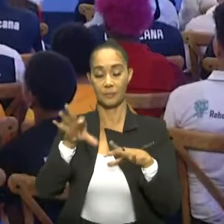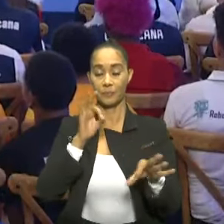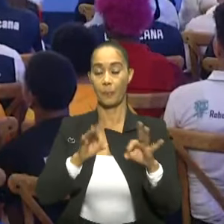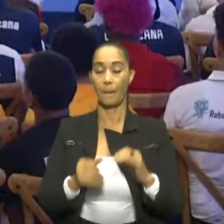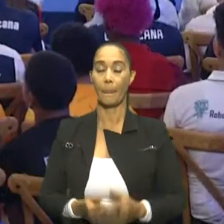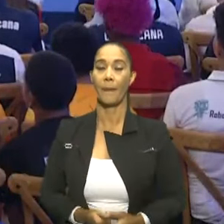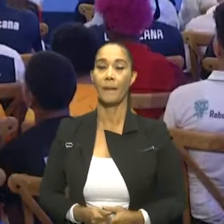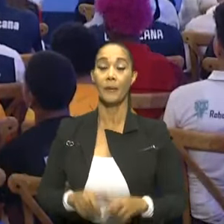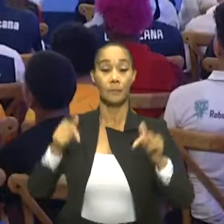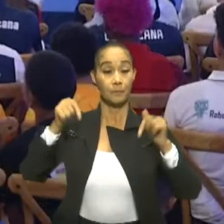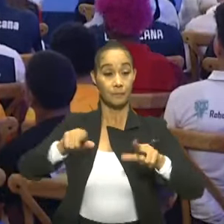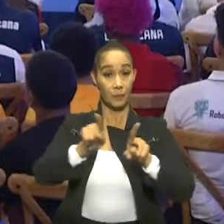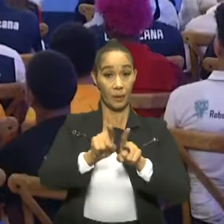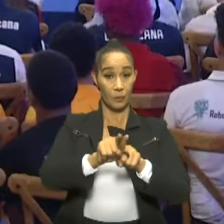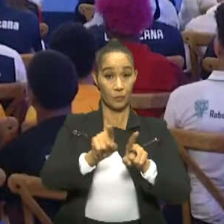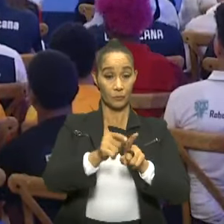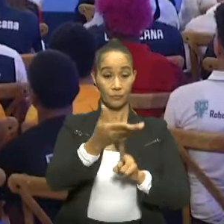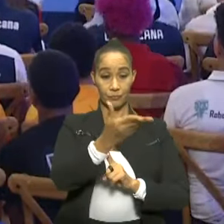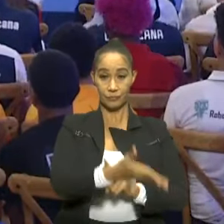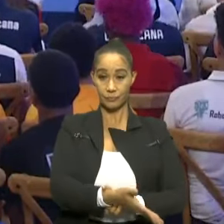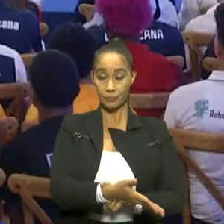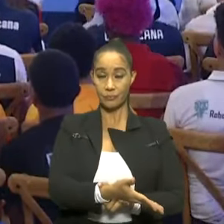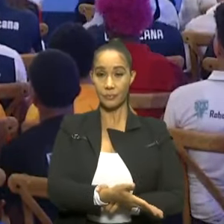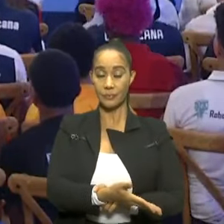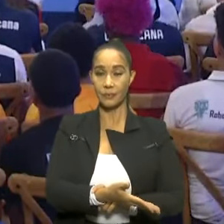localizados. Aquí tenemos también